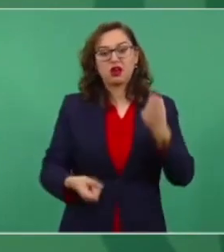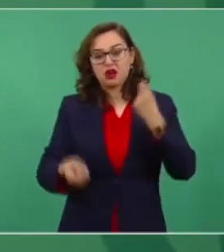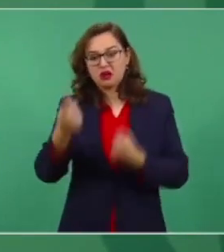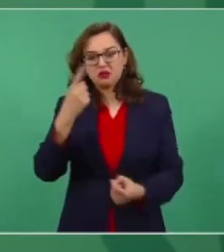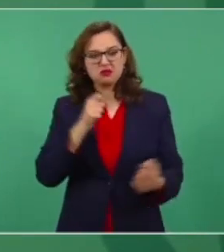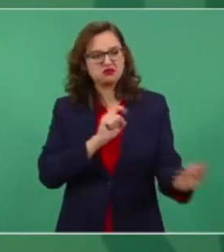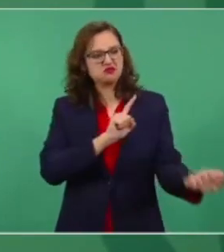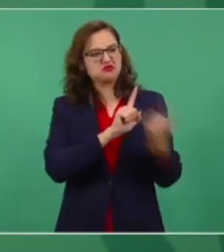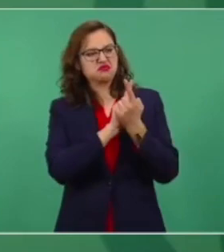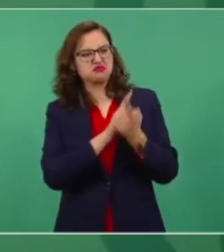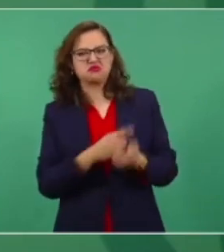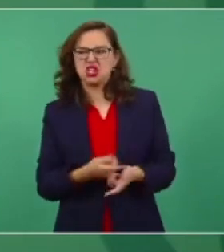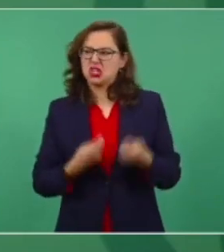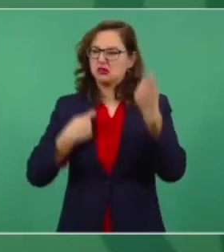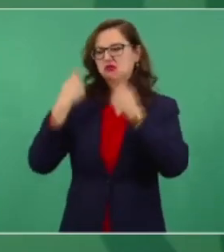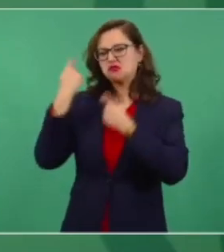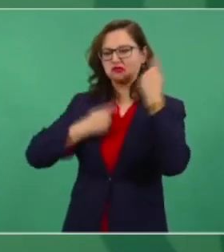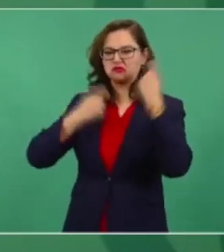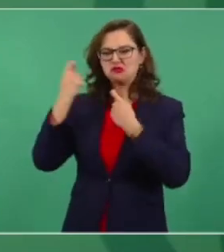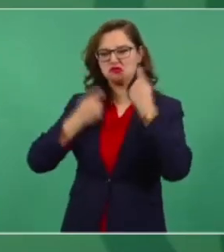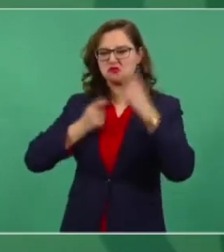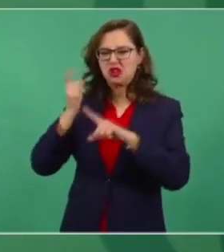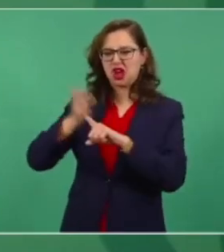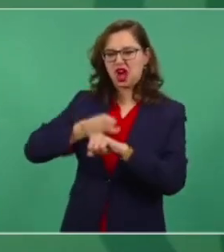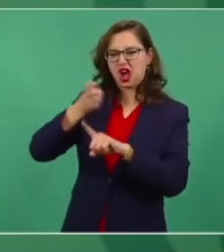me hacen muecas,